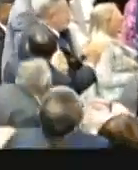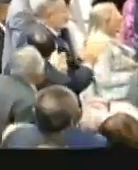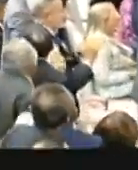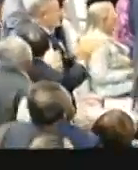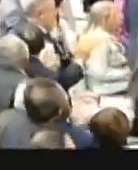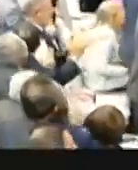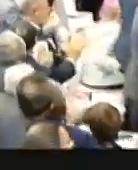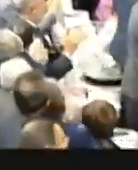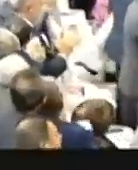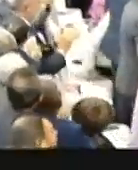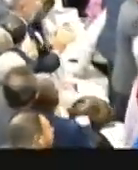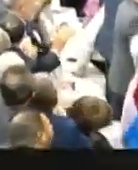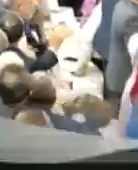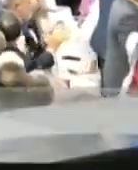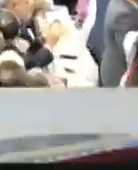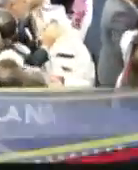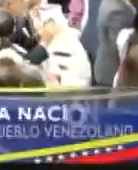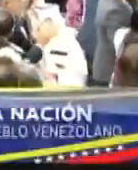traidor